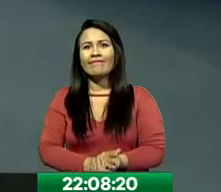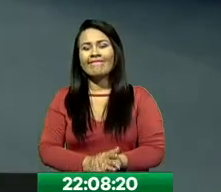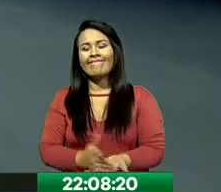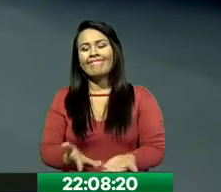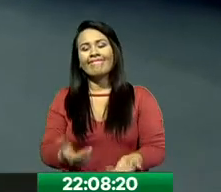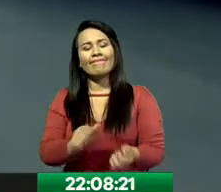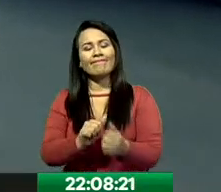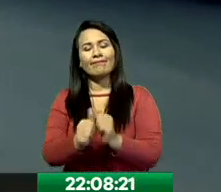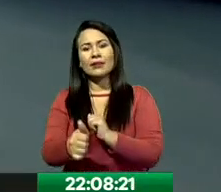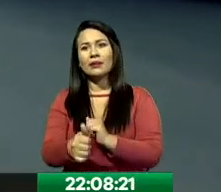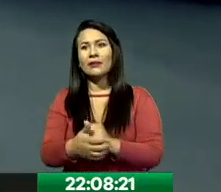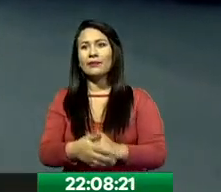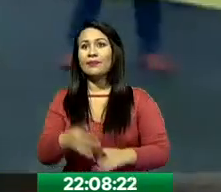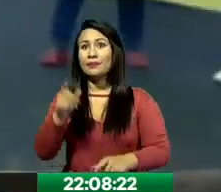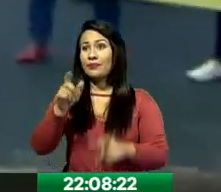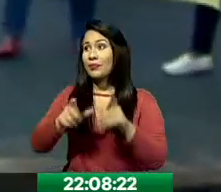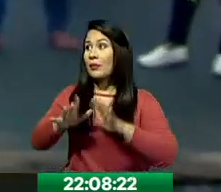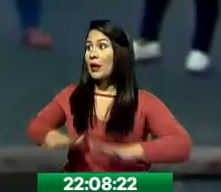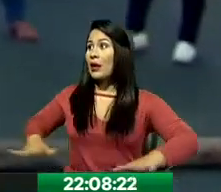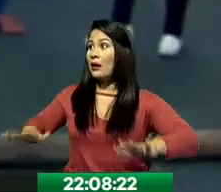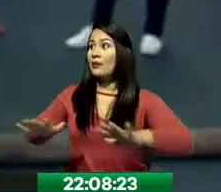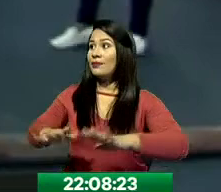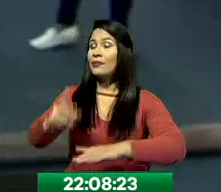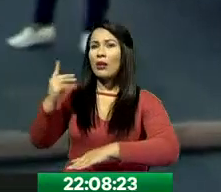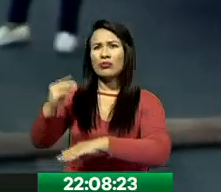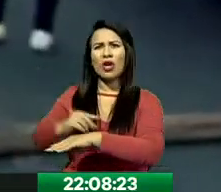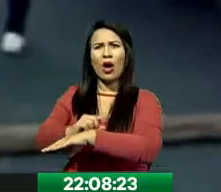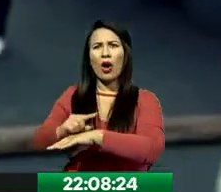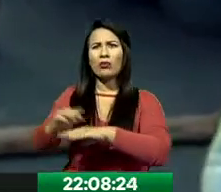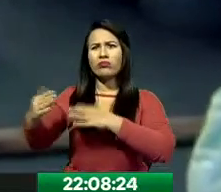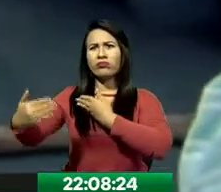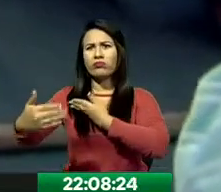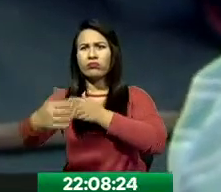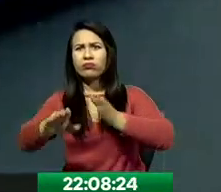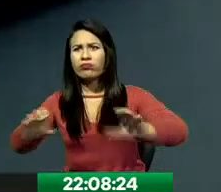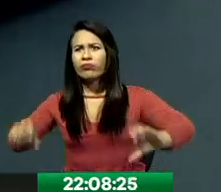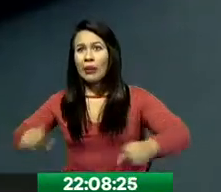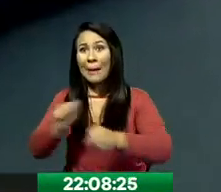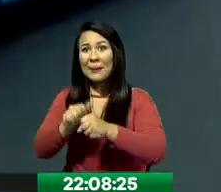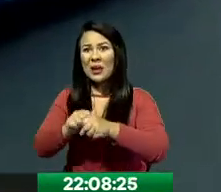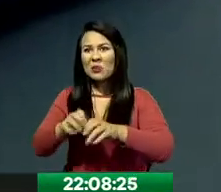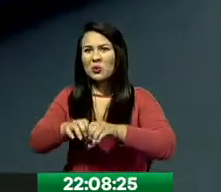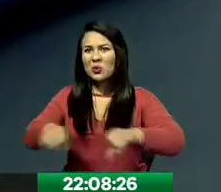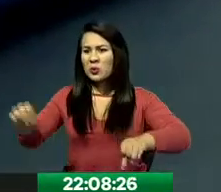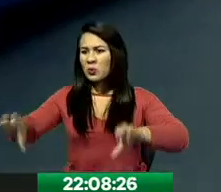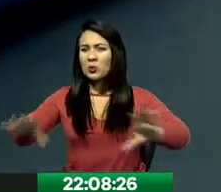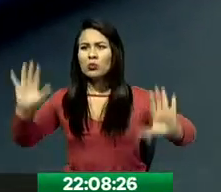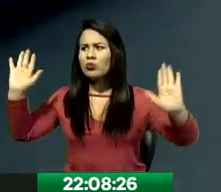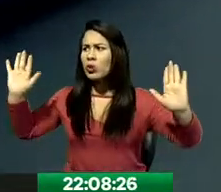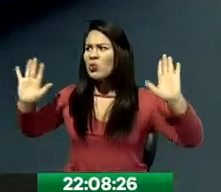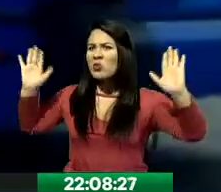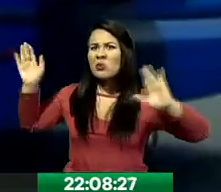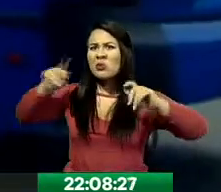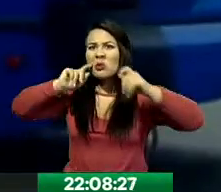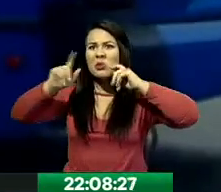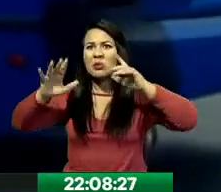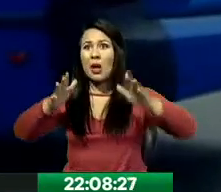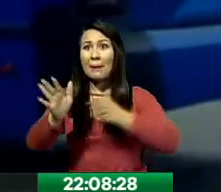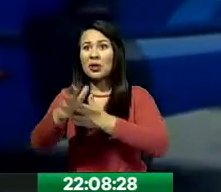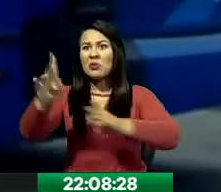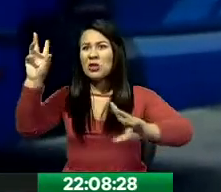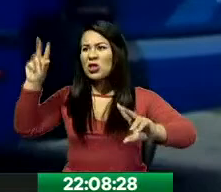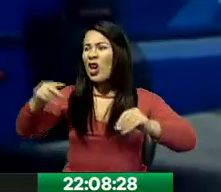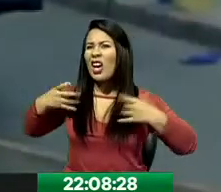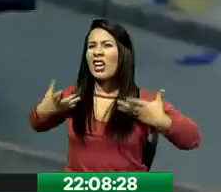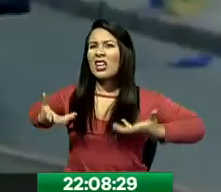llaves. Aquí sus vecinos cerraron por varias horas algunas cuadras y dejaron dentro del barrio a 3 alimentadores de ese sistema de transporte